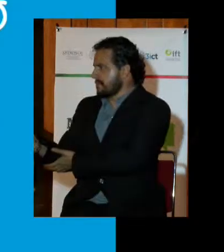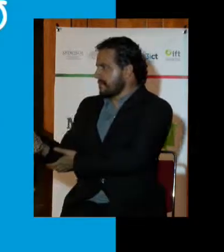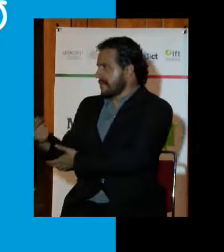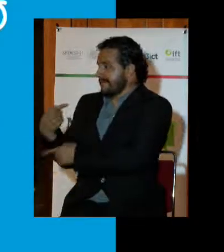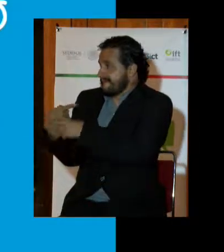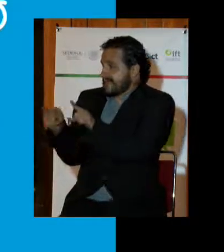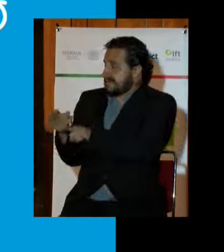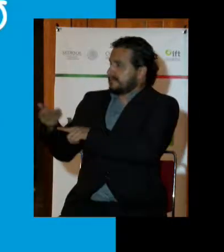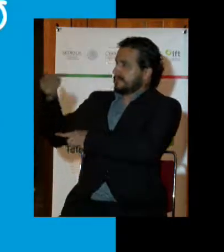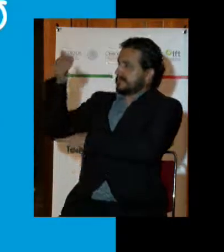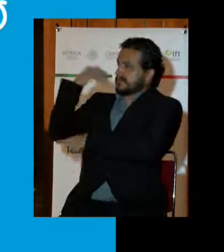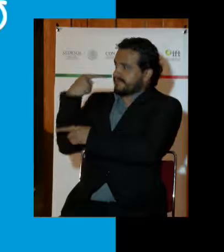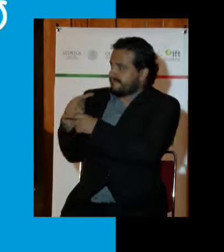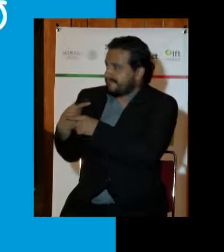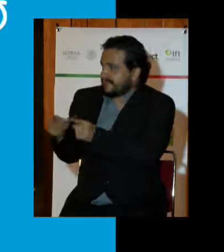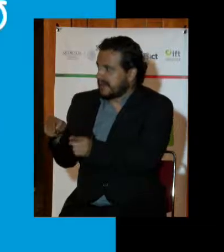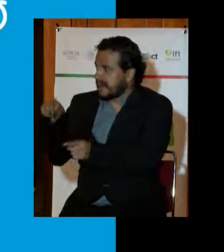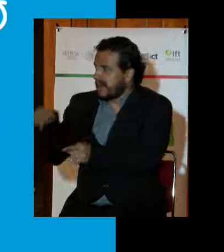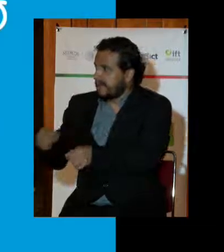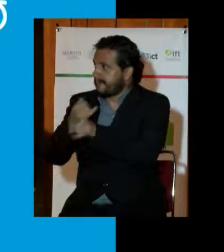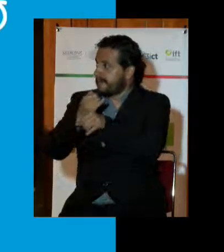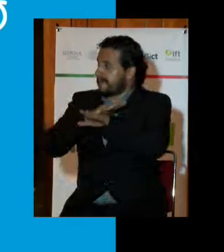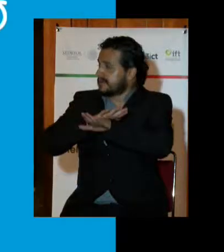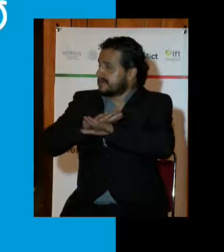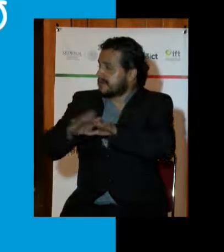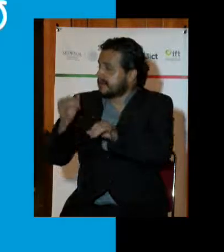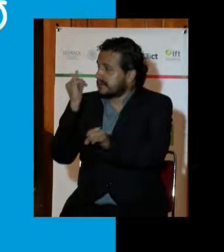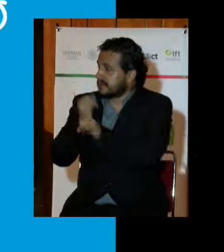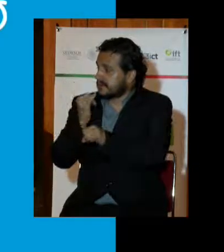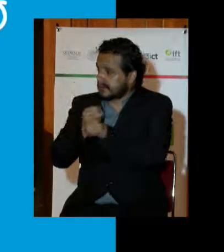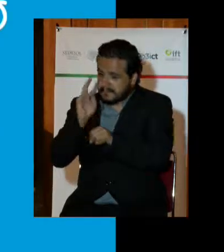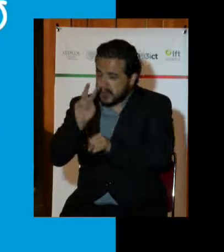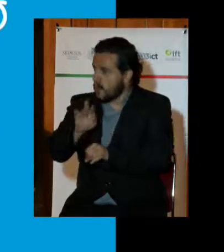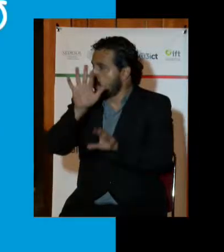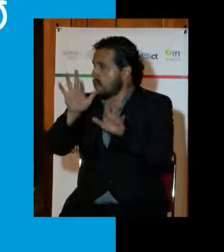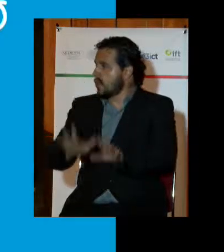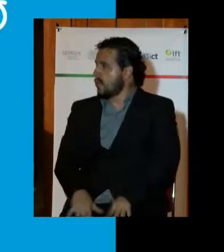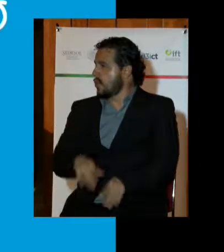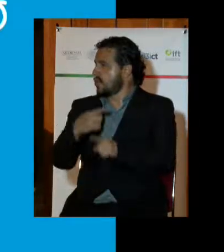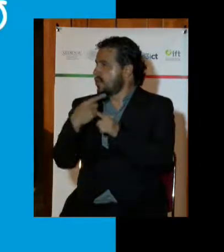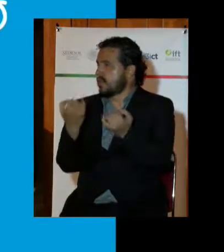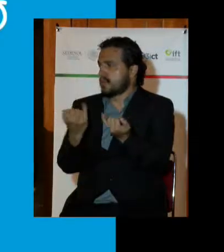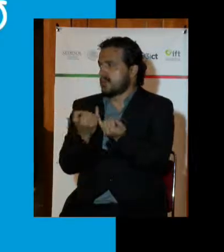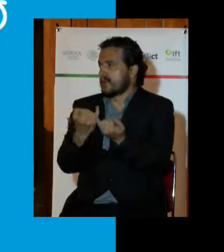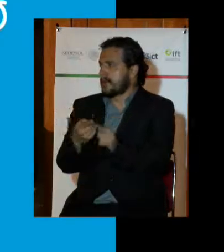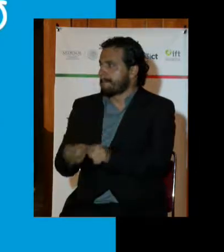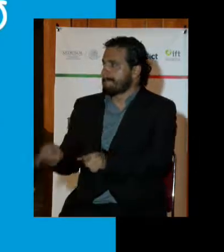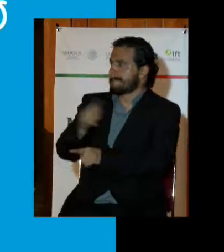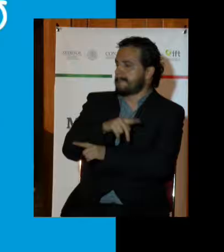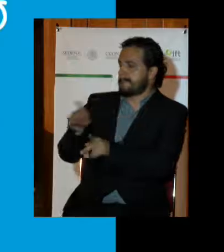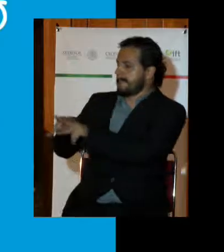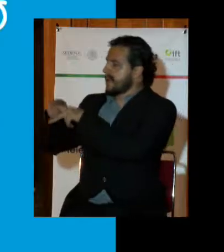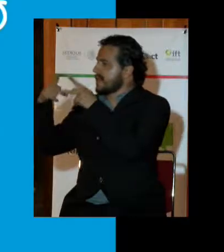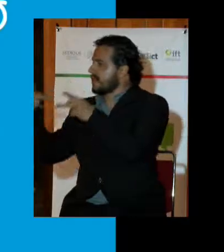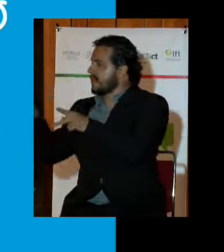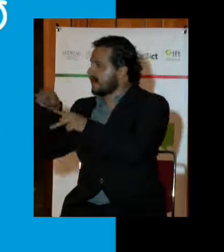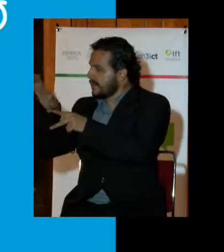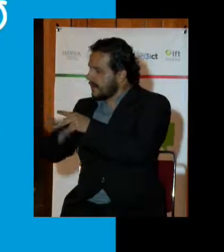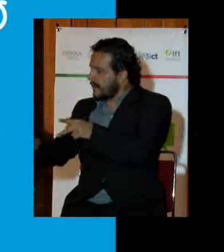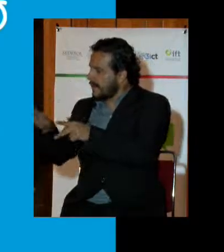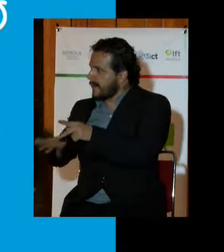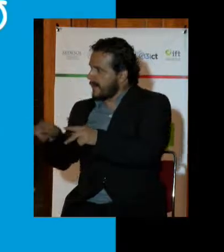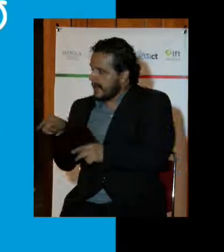arte en cuanto a la información disponible por internet no tiene nada que ver con lo que se puede tener en prensa. Y eso es una realidad